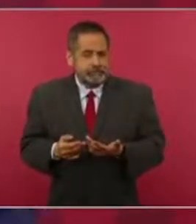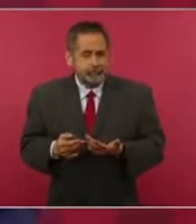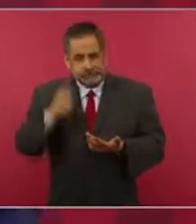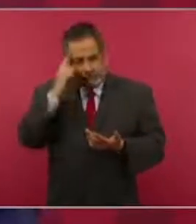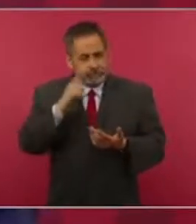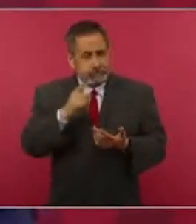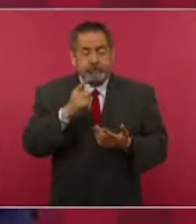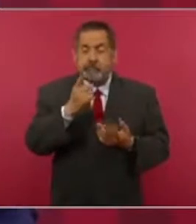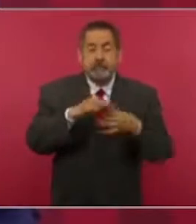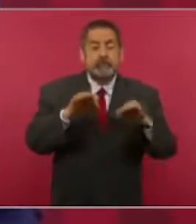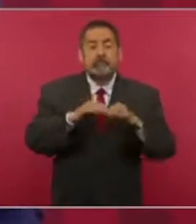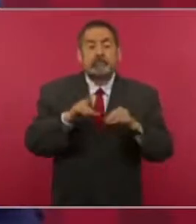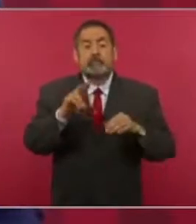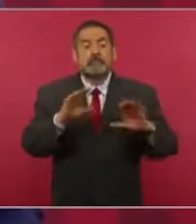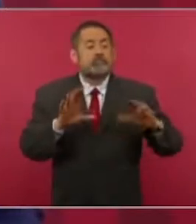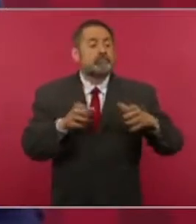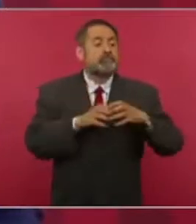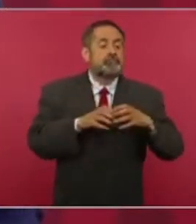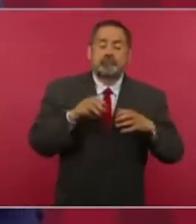monopolios,